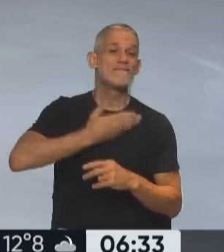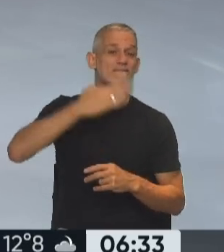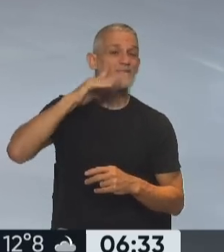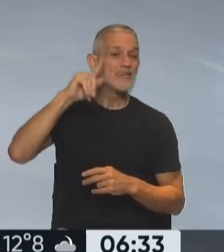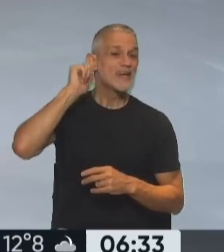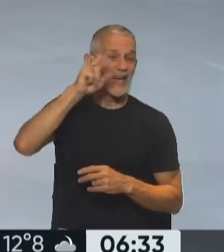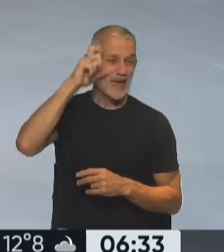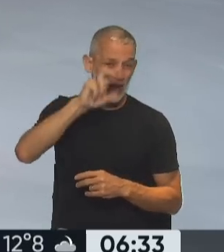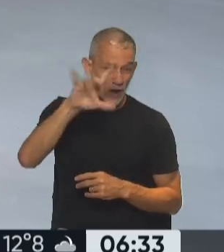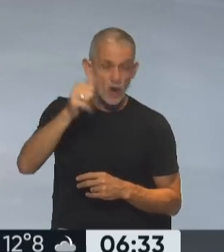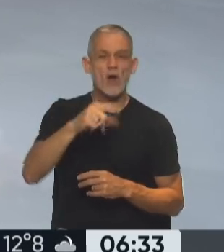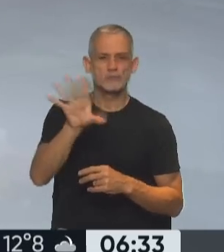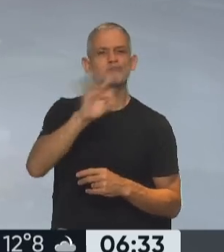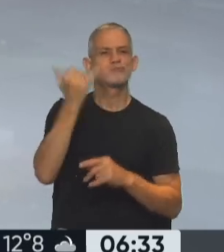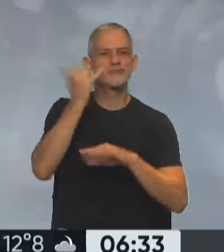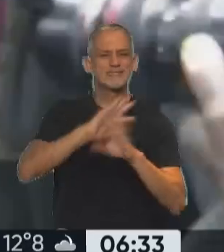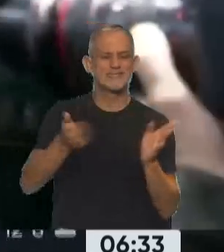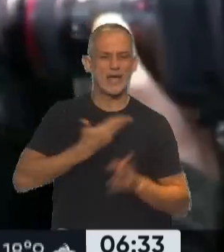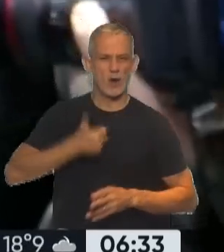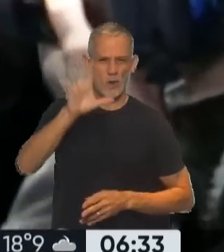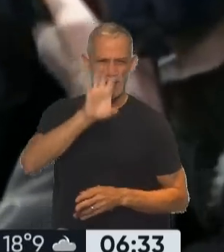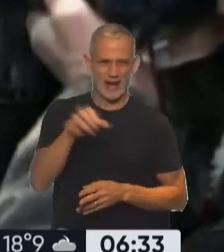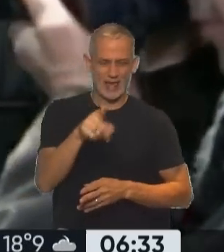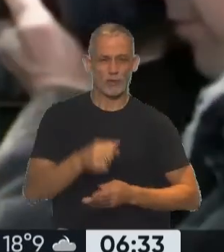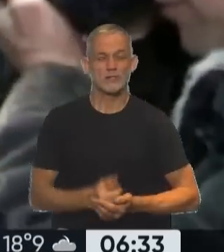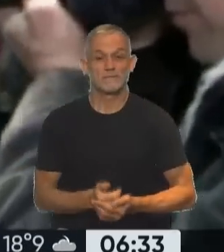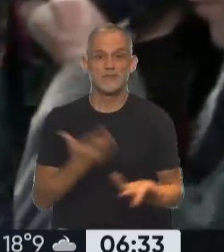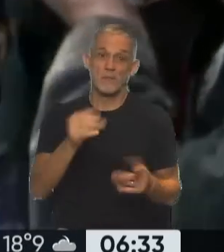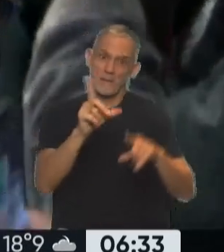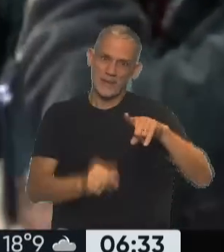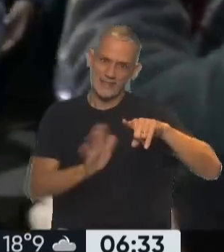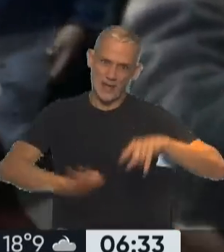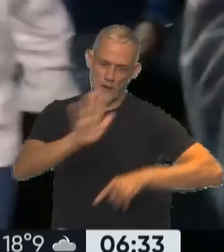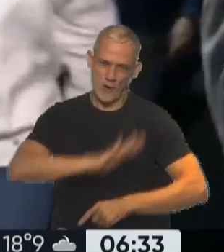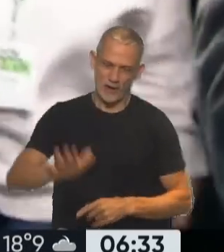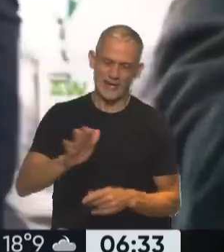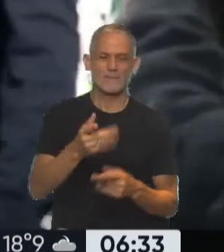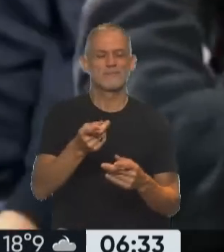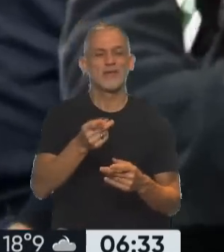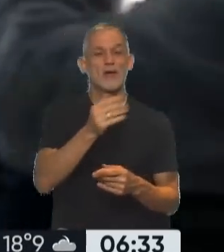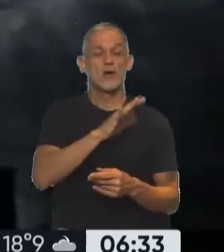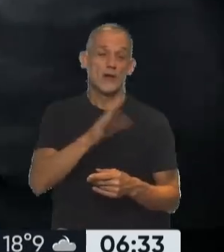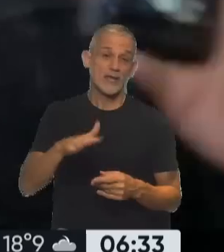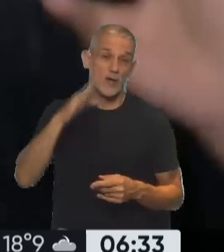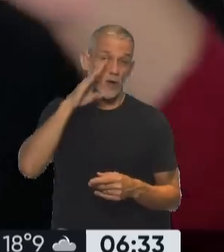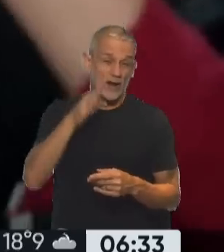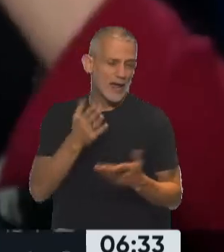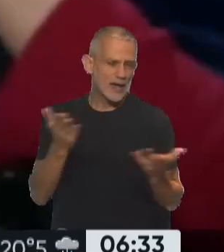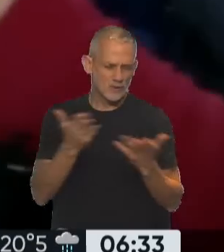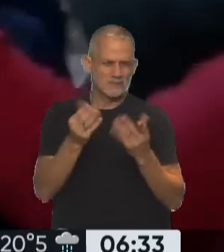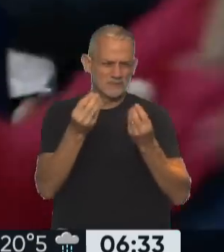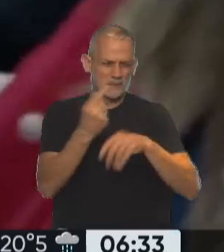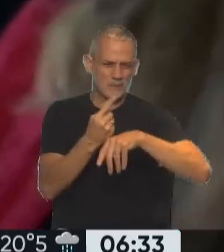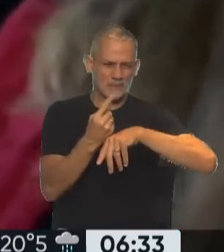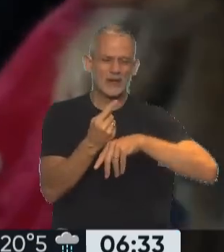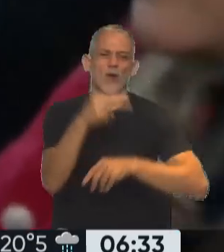resultó electo gobernador de esa provincia. Bien, vamos a hablar de la Patagonia, entonces, y de lo que ha sucedido. Vamos a arrancar en realidad